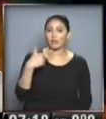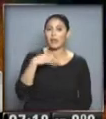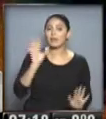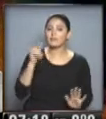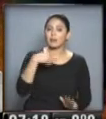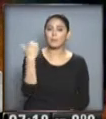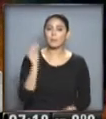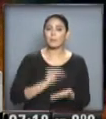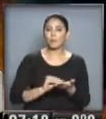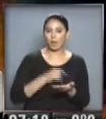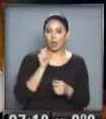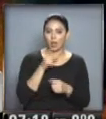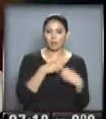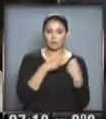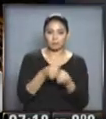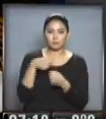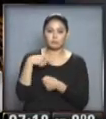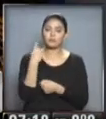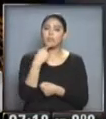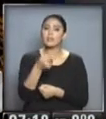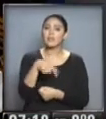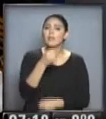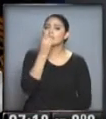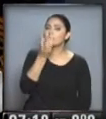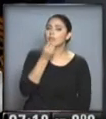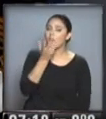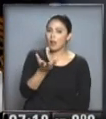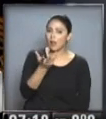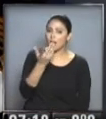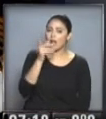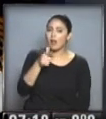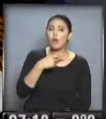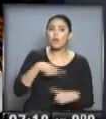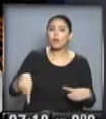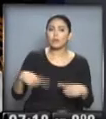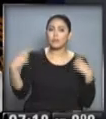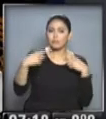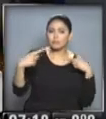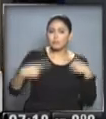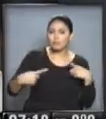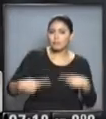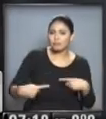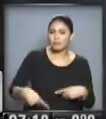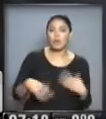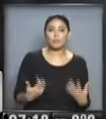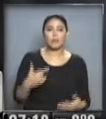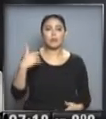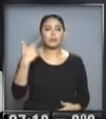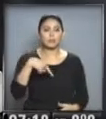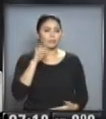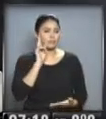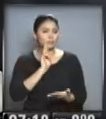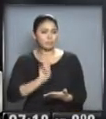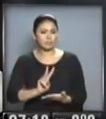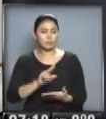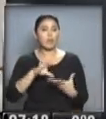la representante de este organismo, durante su declaración, Mangieri incurrió en continuas contradicciones, razón por la cual, efectos de garantizar